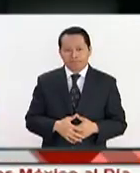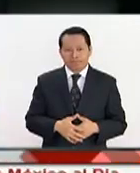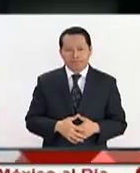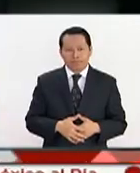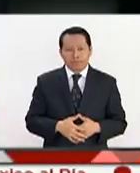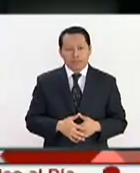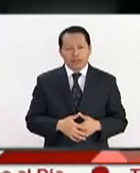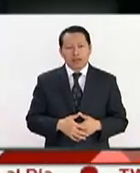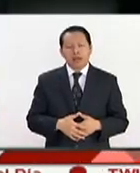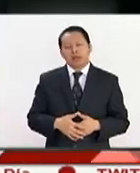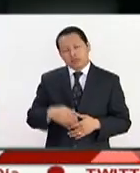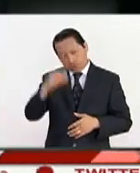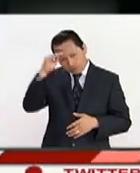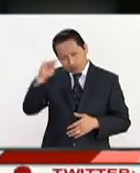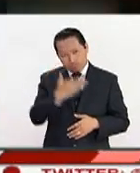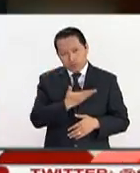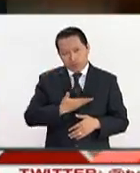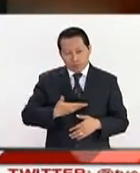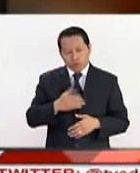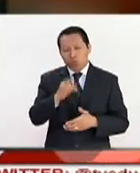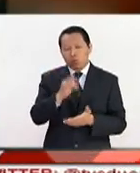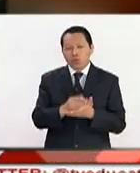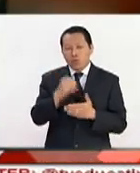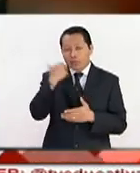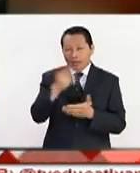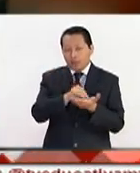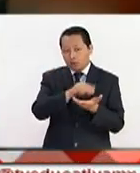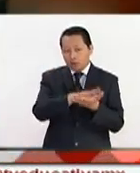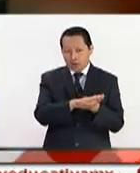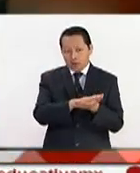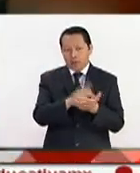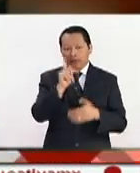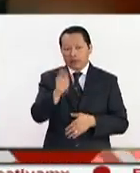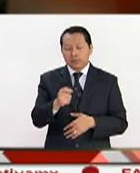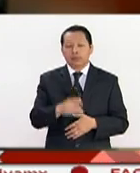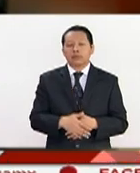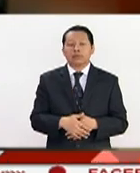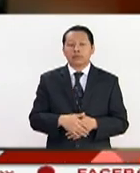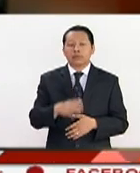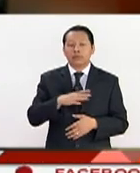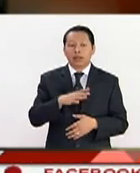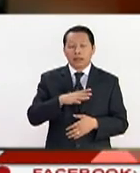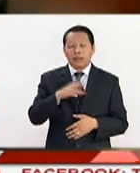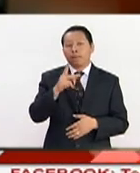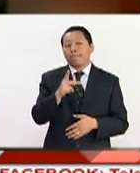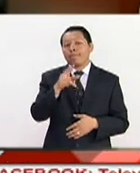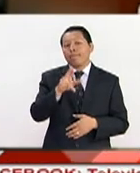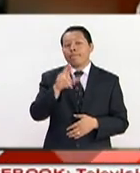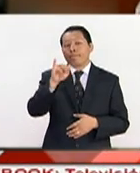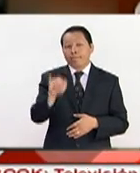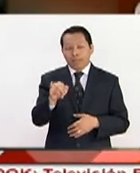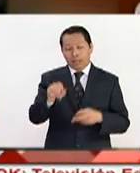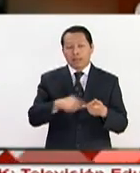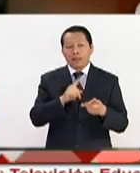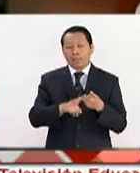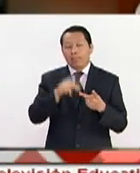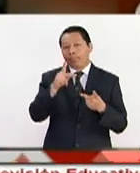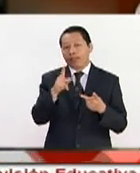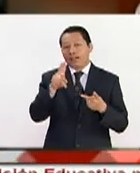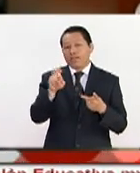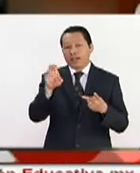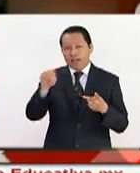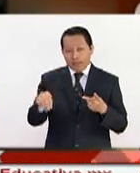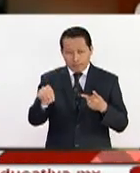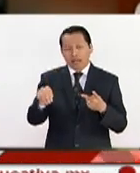Señor presidente, nada más quiero que quede constancia que el Partido Revolucionario Institucional y el Verde Ecologista